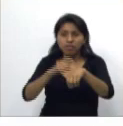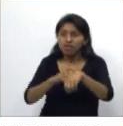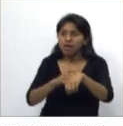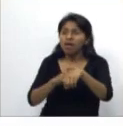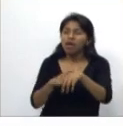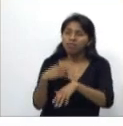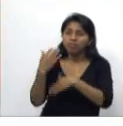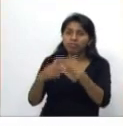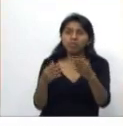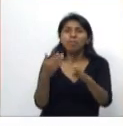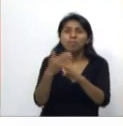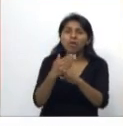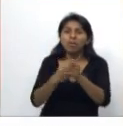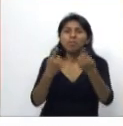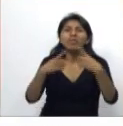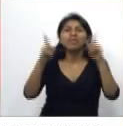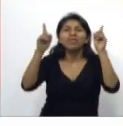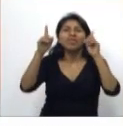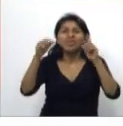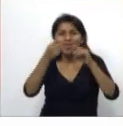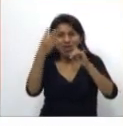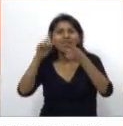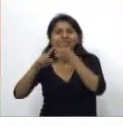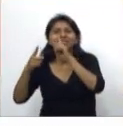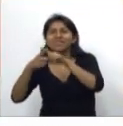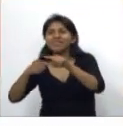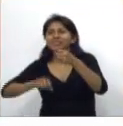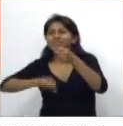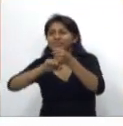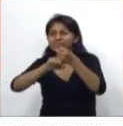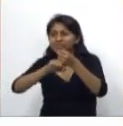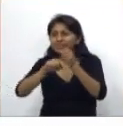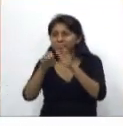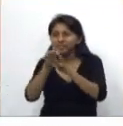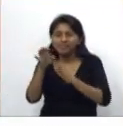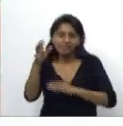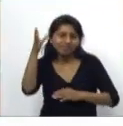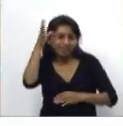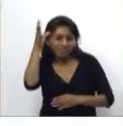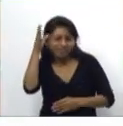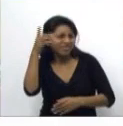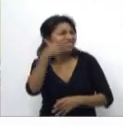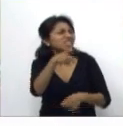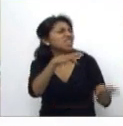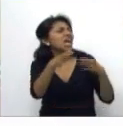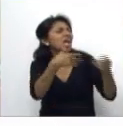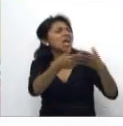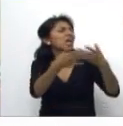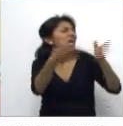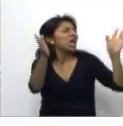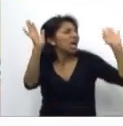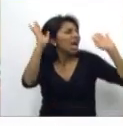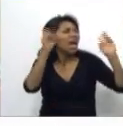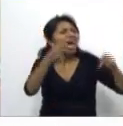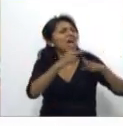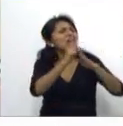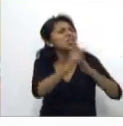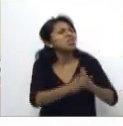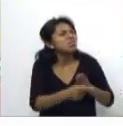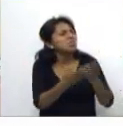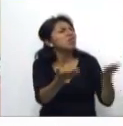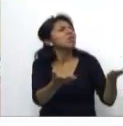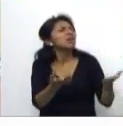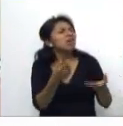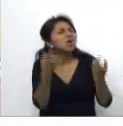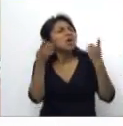del tiempo, logró el apoyo también de algunos amigos. Como que mi papá, digamos, ay, está haciendo cualquier cosa, y tu profesión,